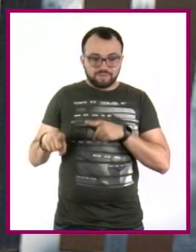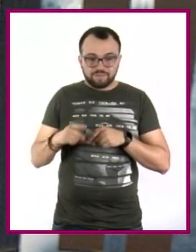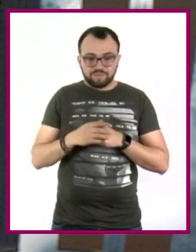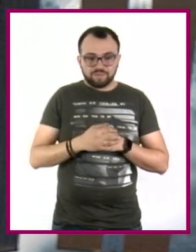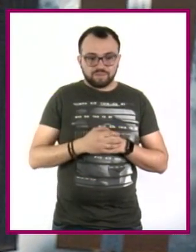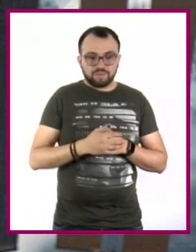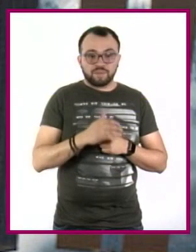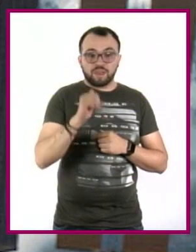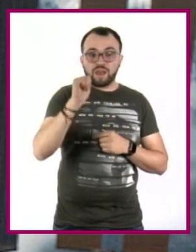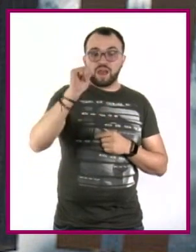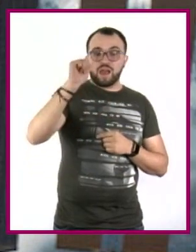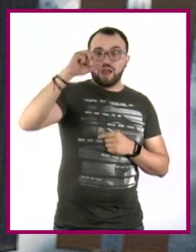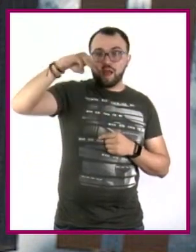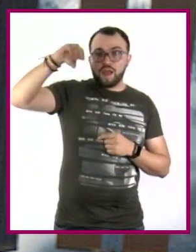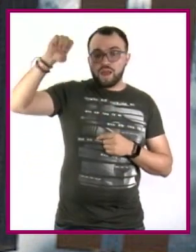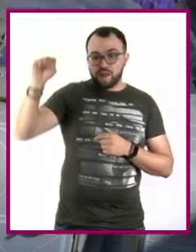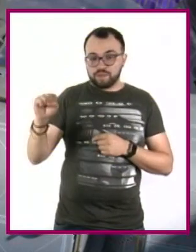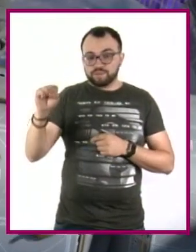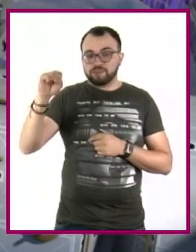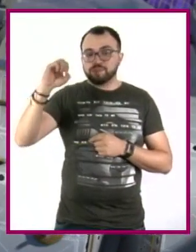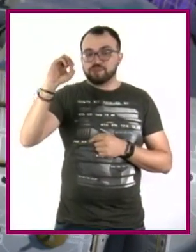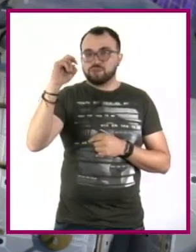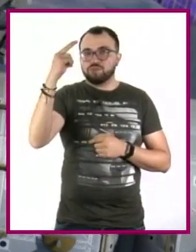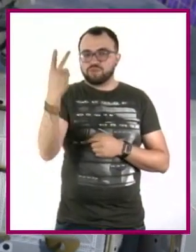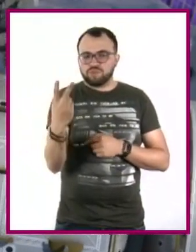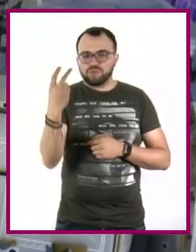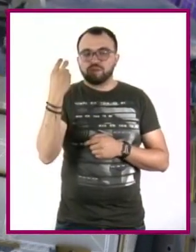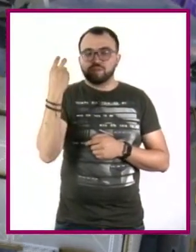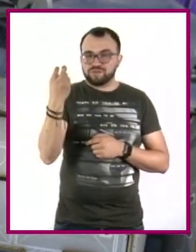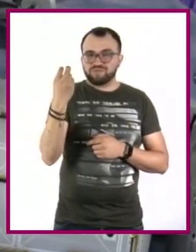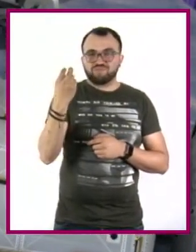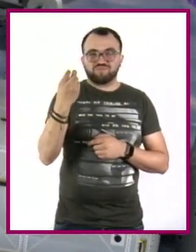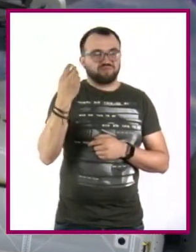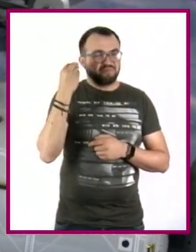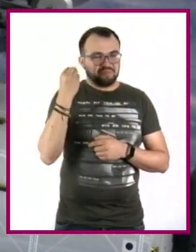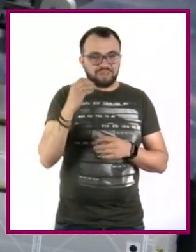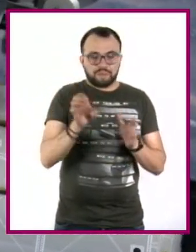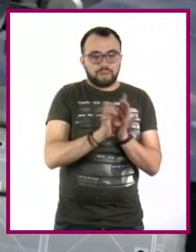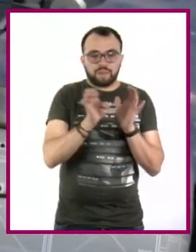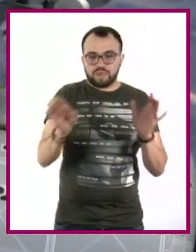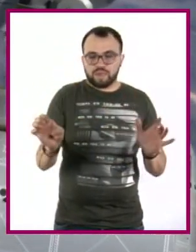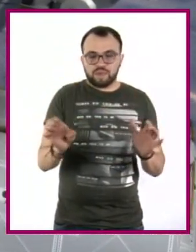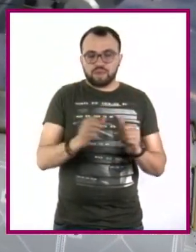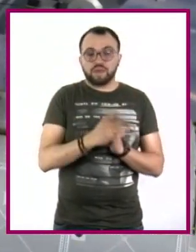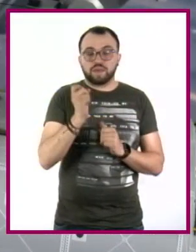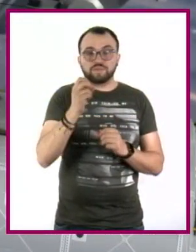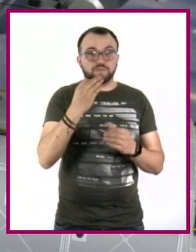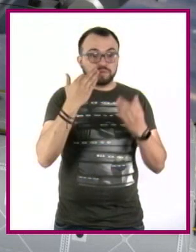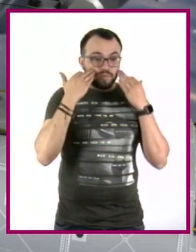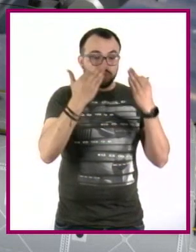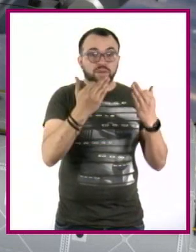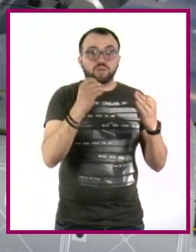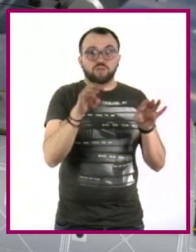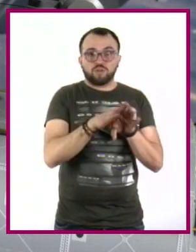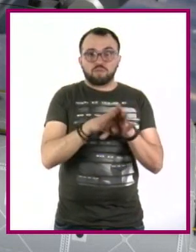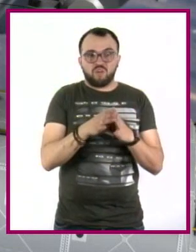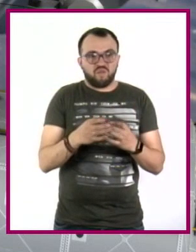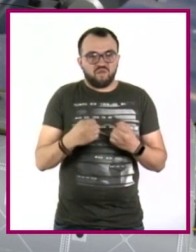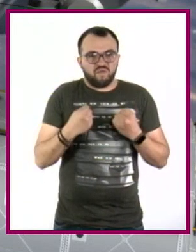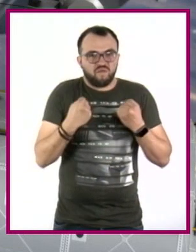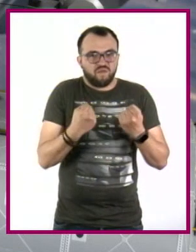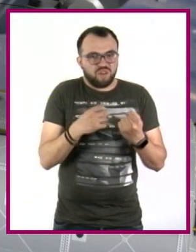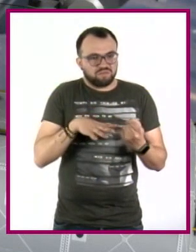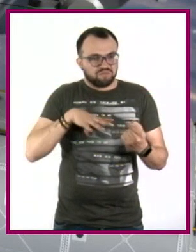magnético alfa o AMS-02 es uno de los muchos ejemplos que visibilizan que el esfuerzo colectivo